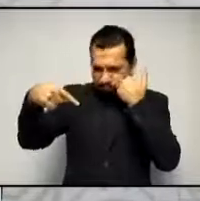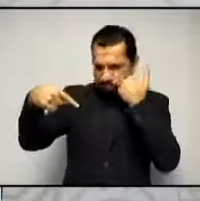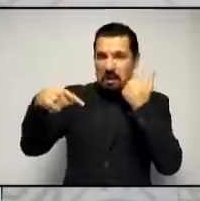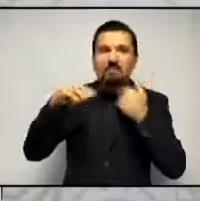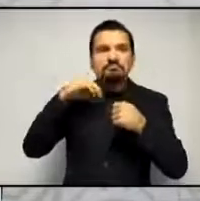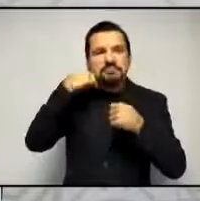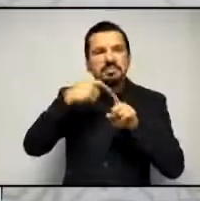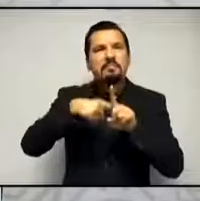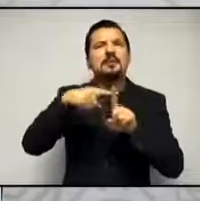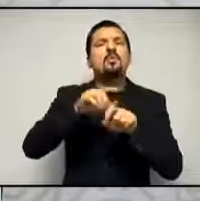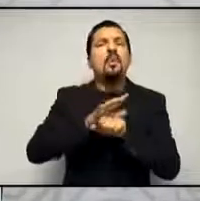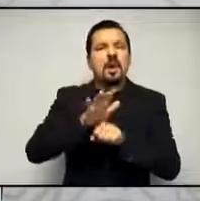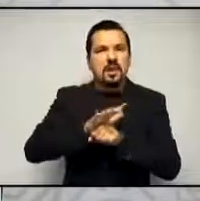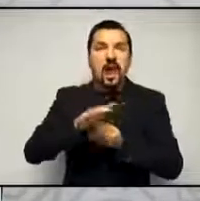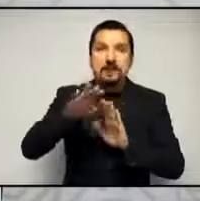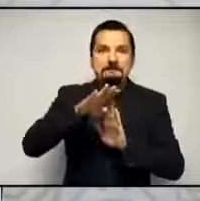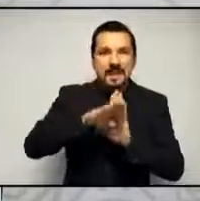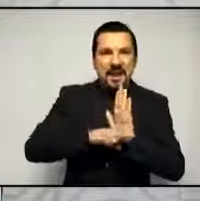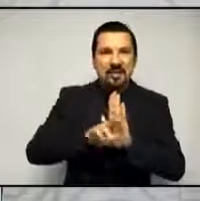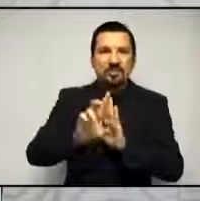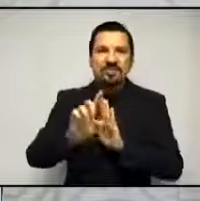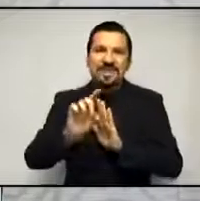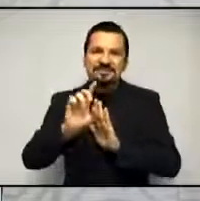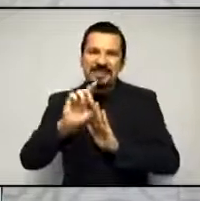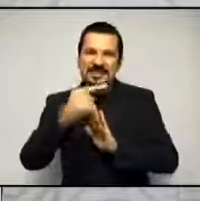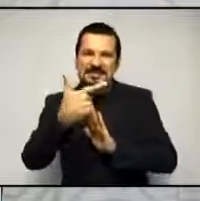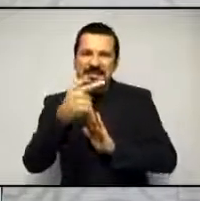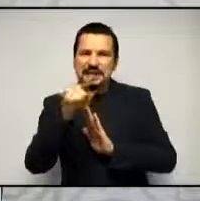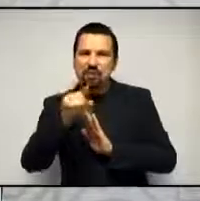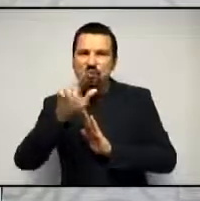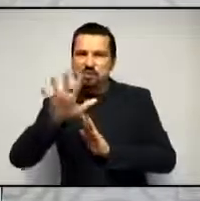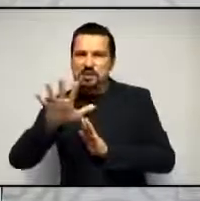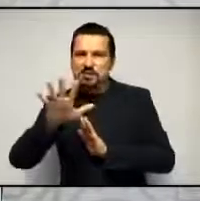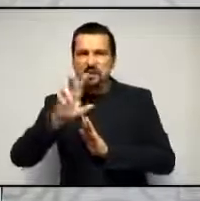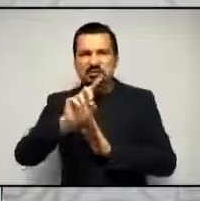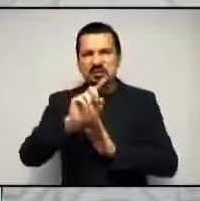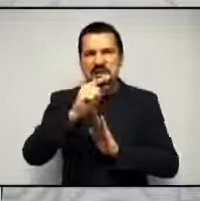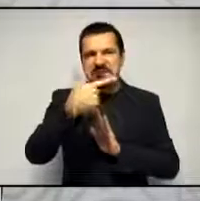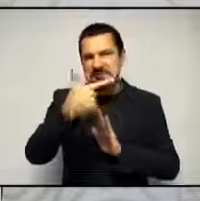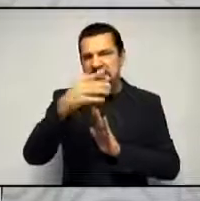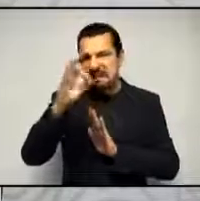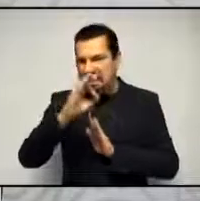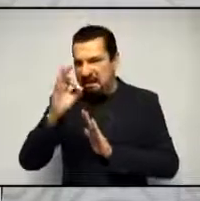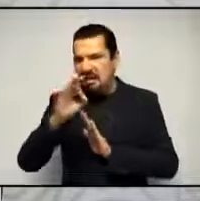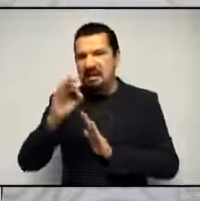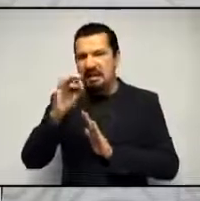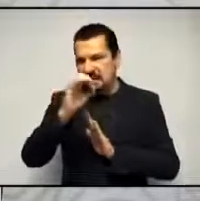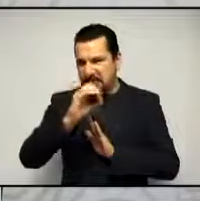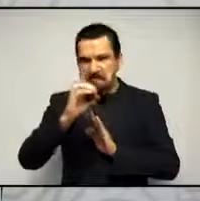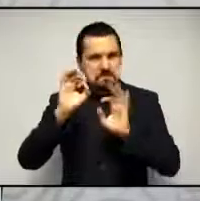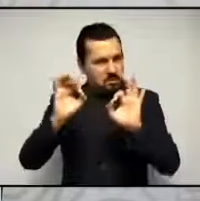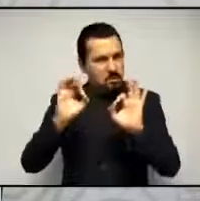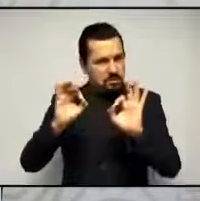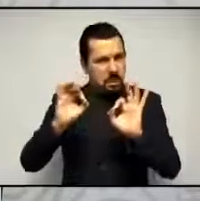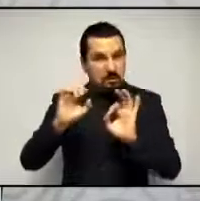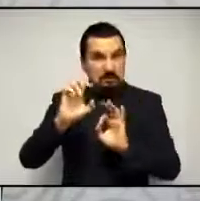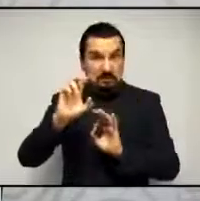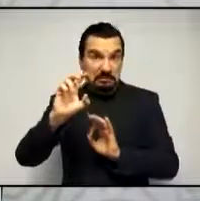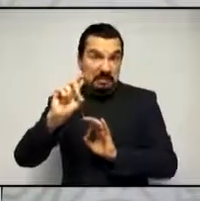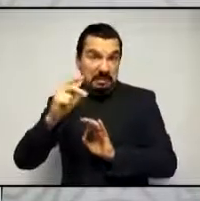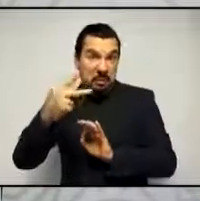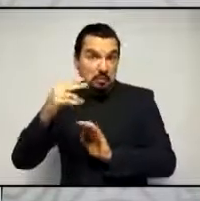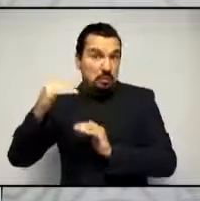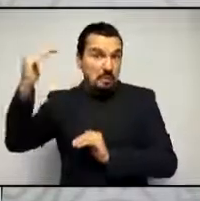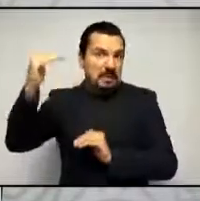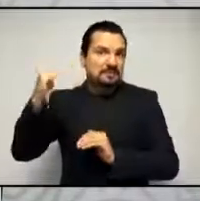tiene que ser menor a 37.5 37 grados centígrados lava tus manos